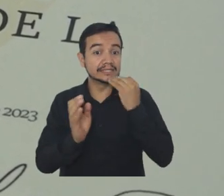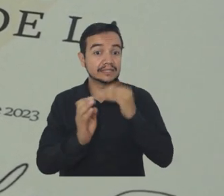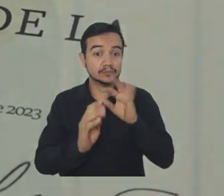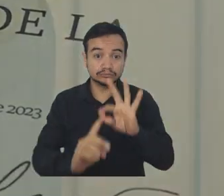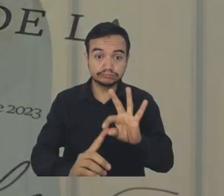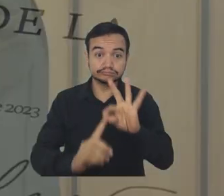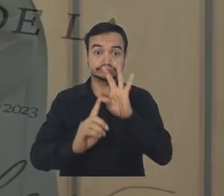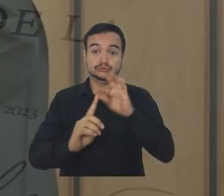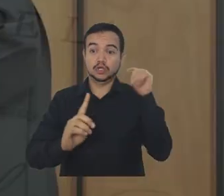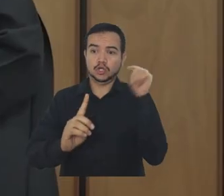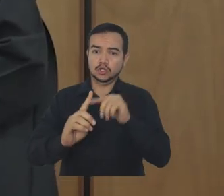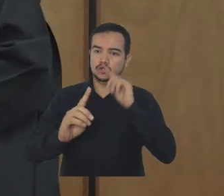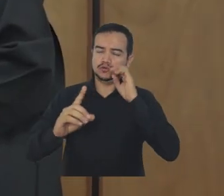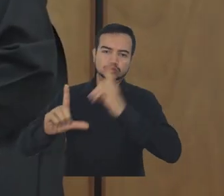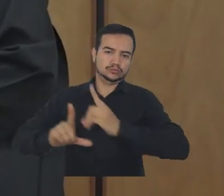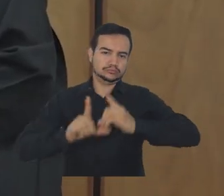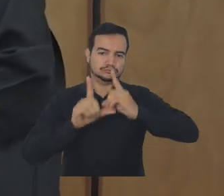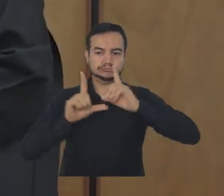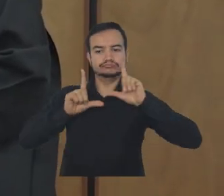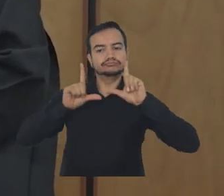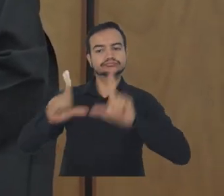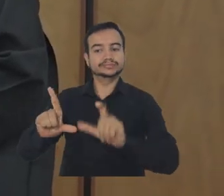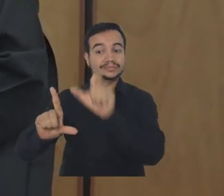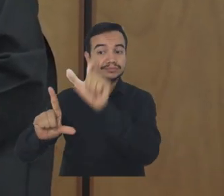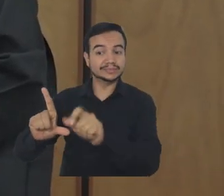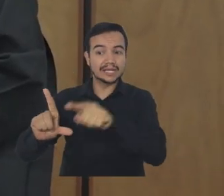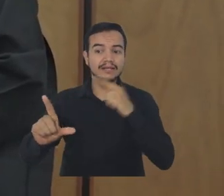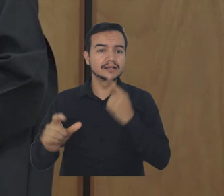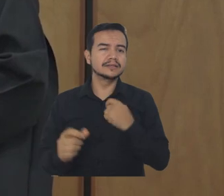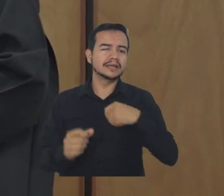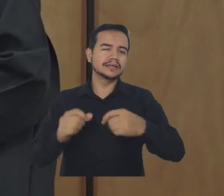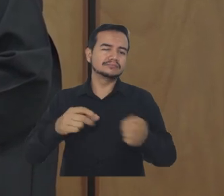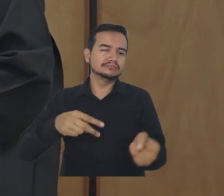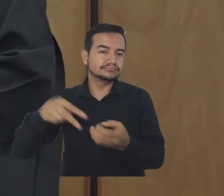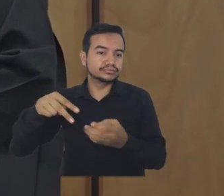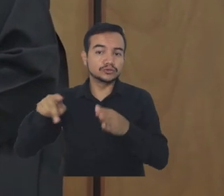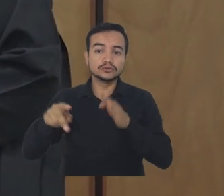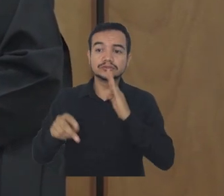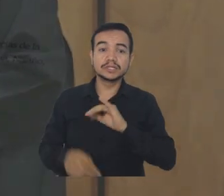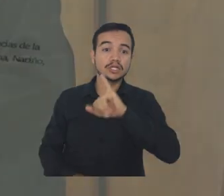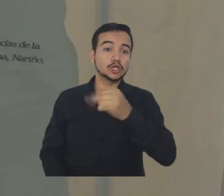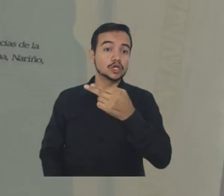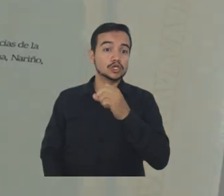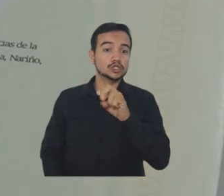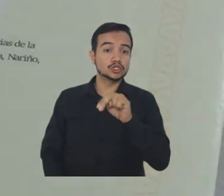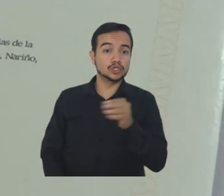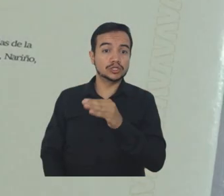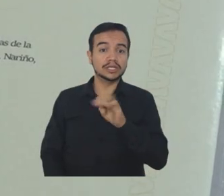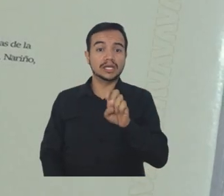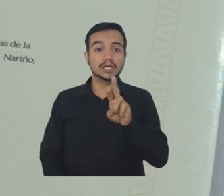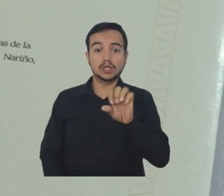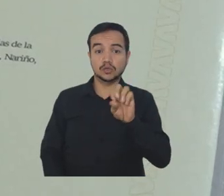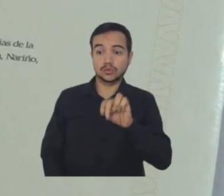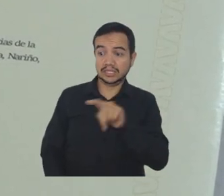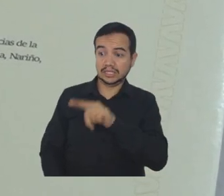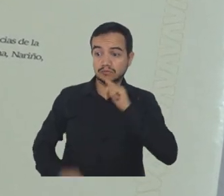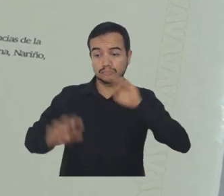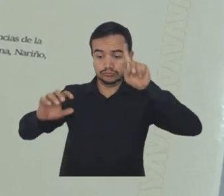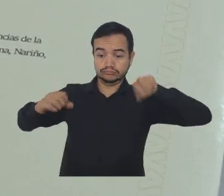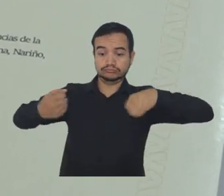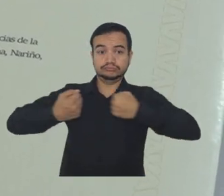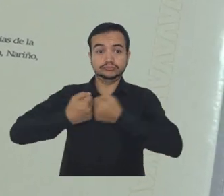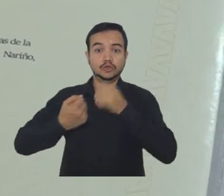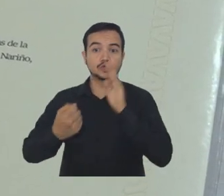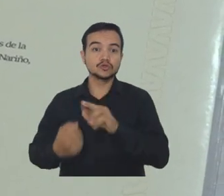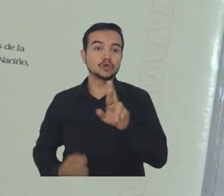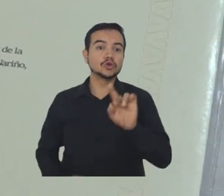la proclamación de doctor en Ciencias de la Educación a John Edwin Valencia Moreno, en el marco del convenio con RUD de Colombia, la